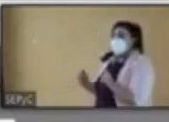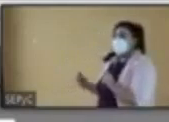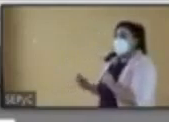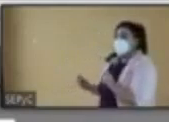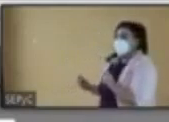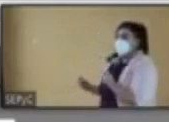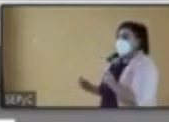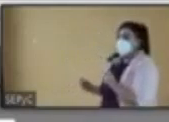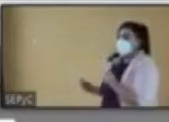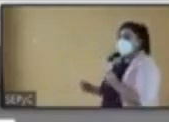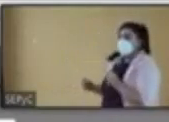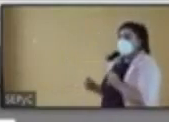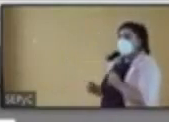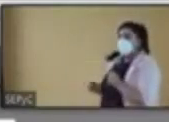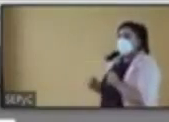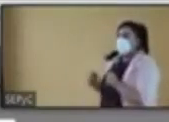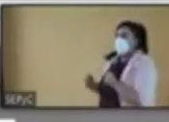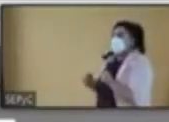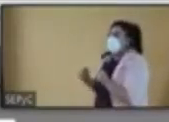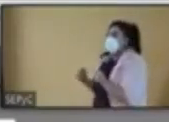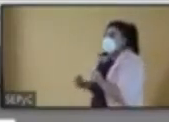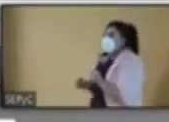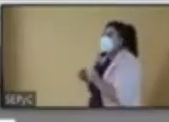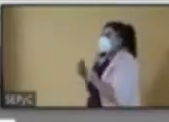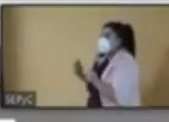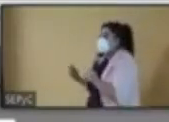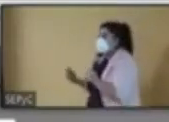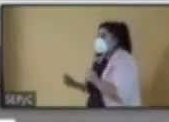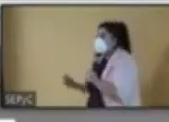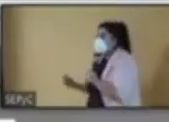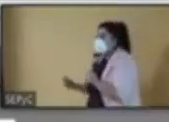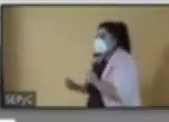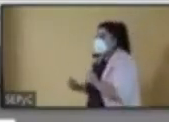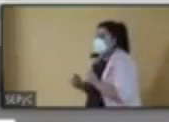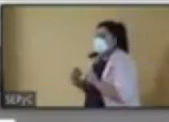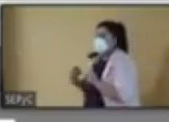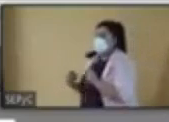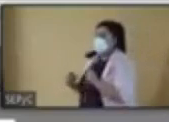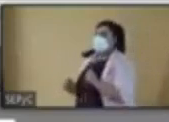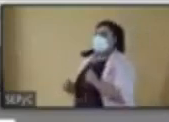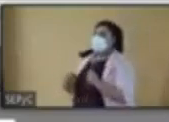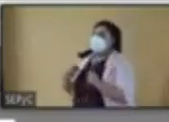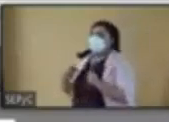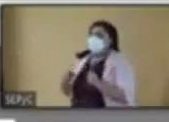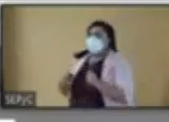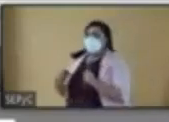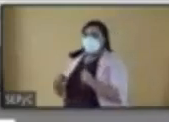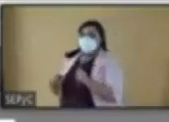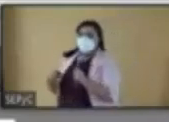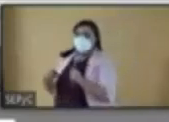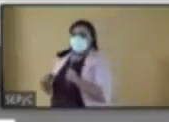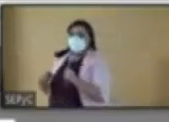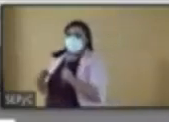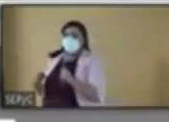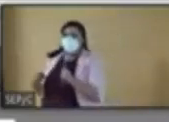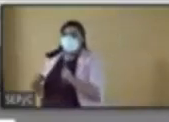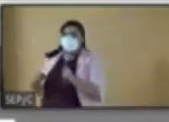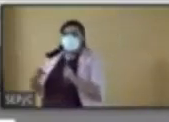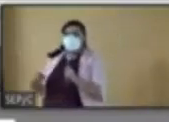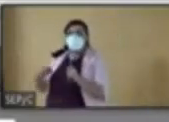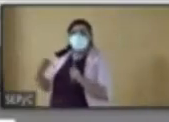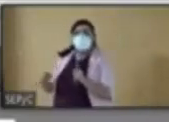estas instituciones. Esto implica que únicamente lo declaramos para que, si en algún momento el servidor